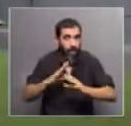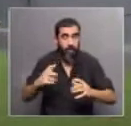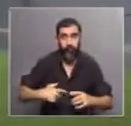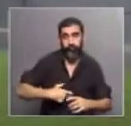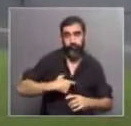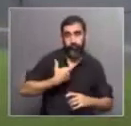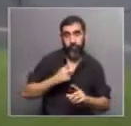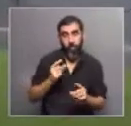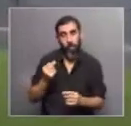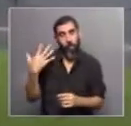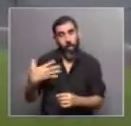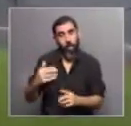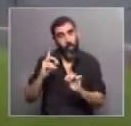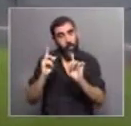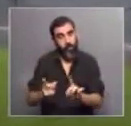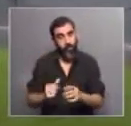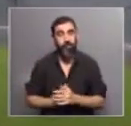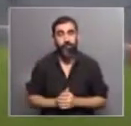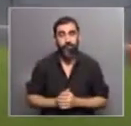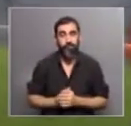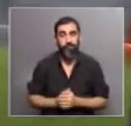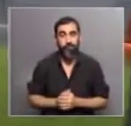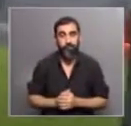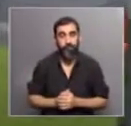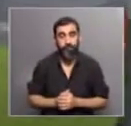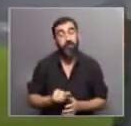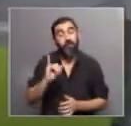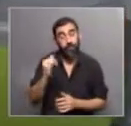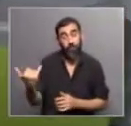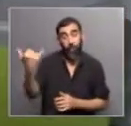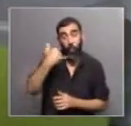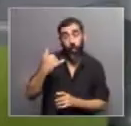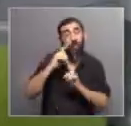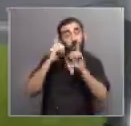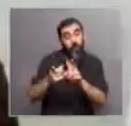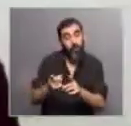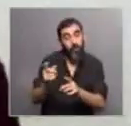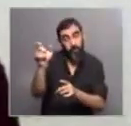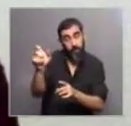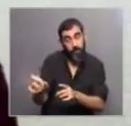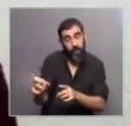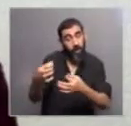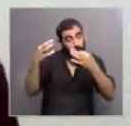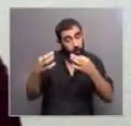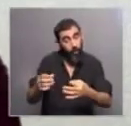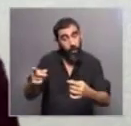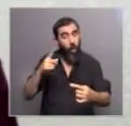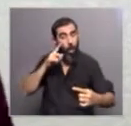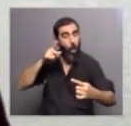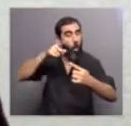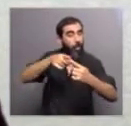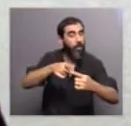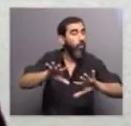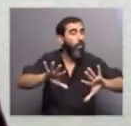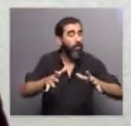que nos duele el bolsillo. Exactamente, y nos contaba también Mauro que justamente el objetivo final